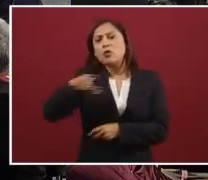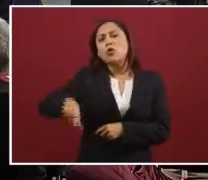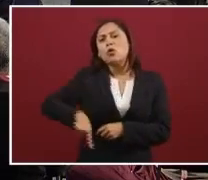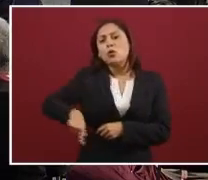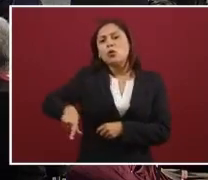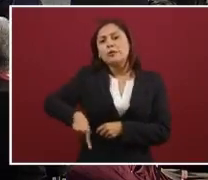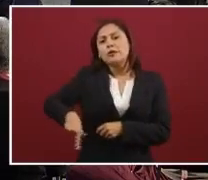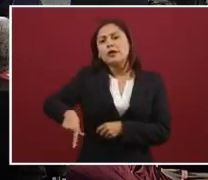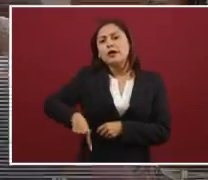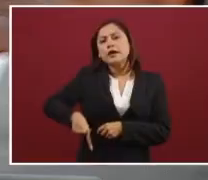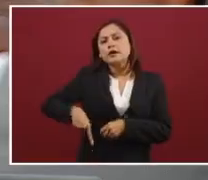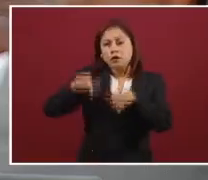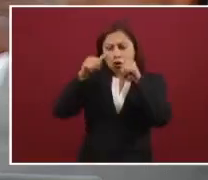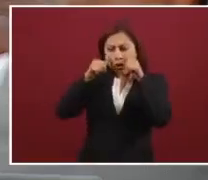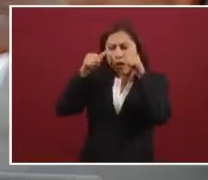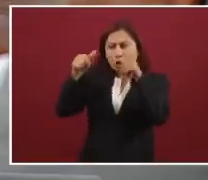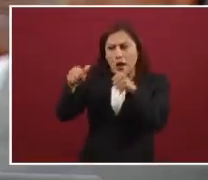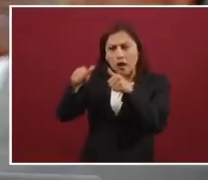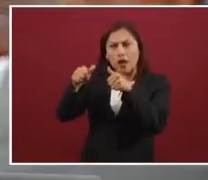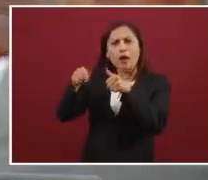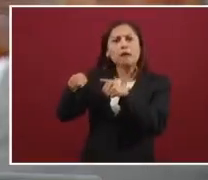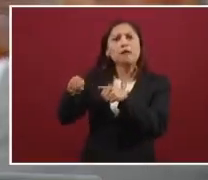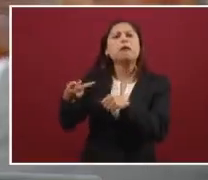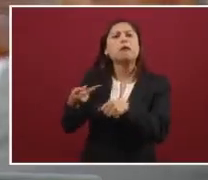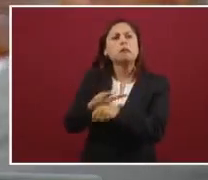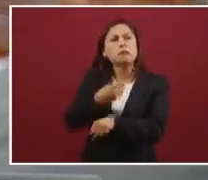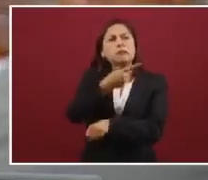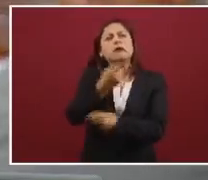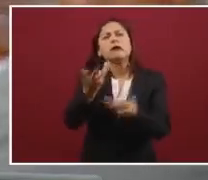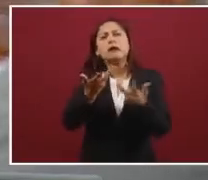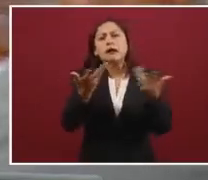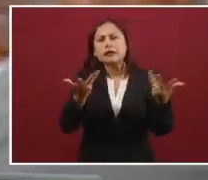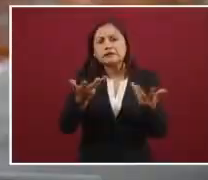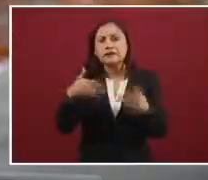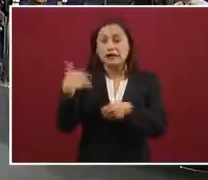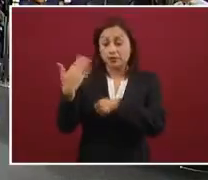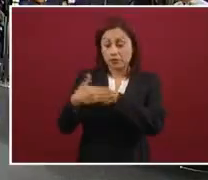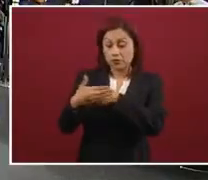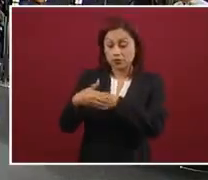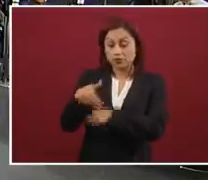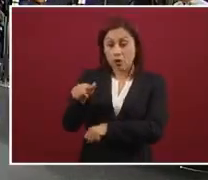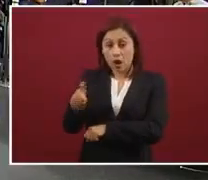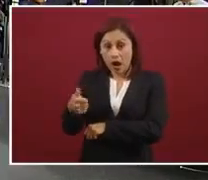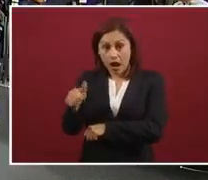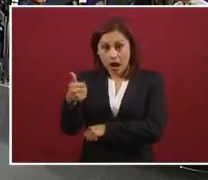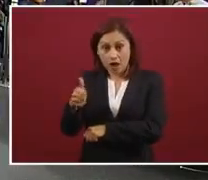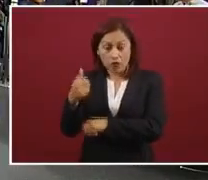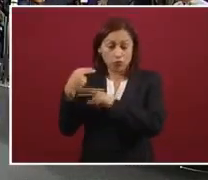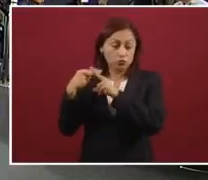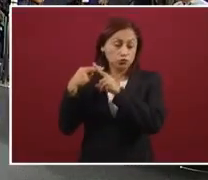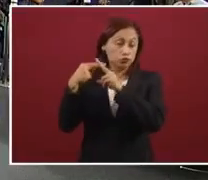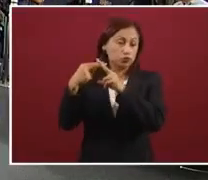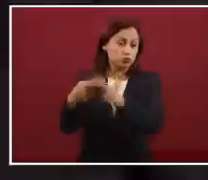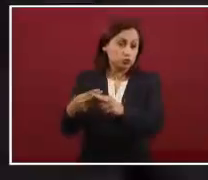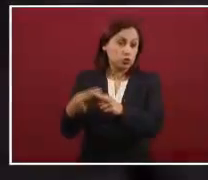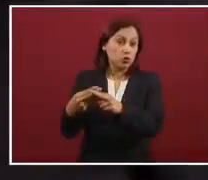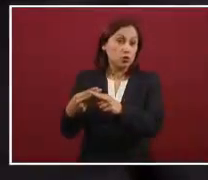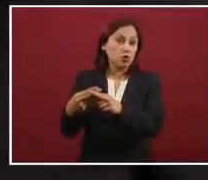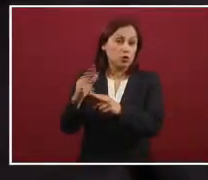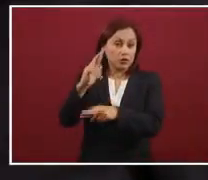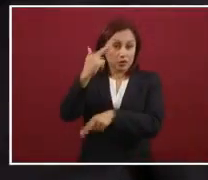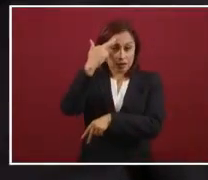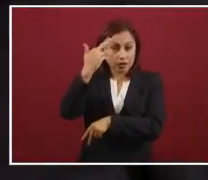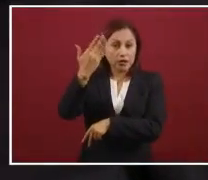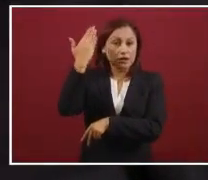derrames, puesto que ya se va a cumplir en agosto el quinto aniversario pues del gran derrame de 40,000 metros